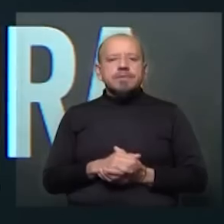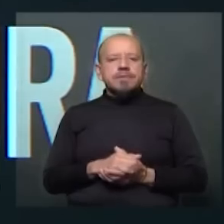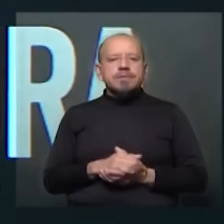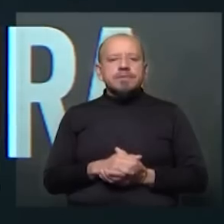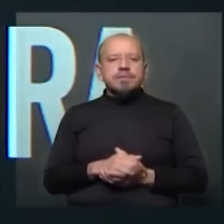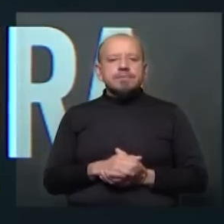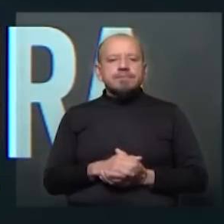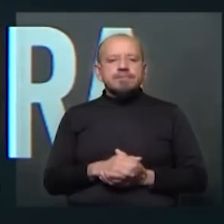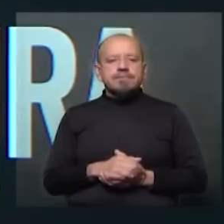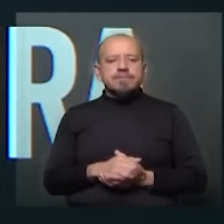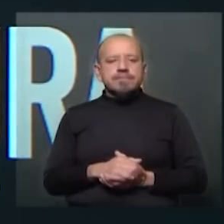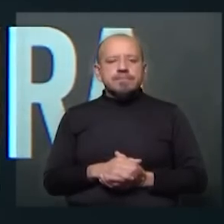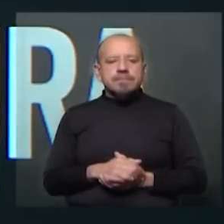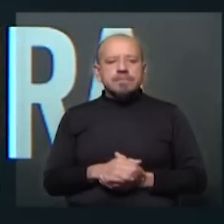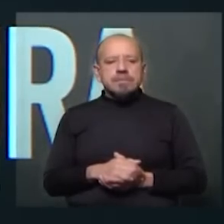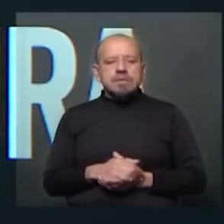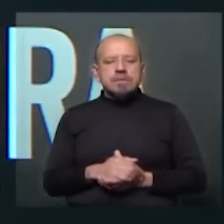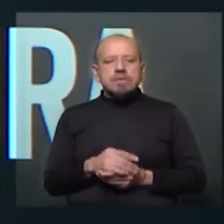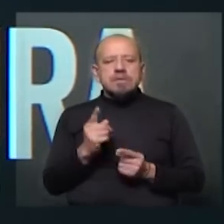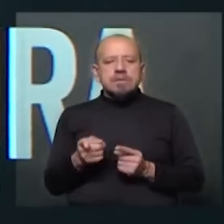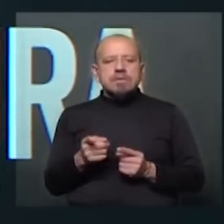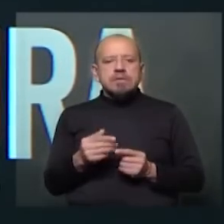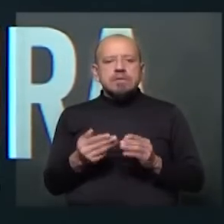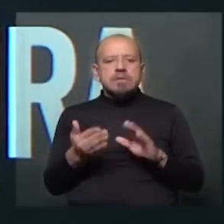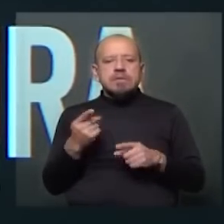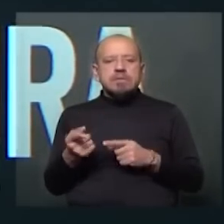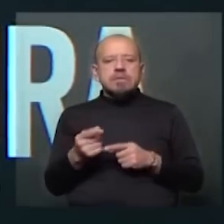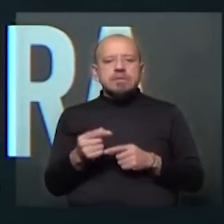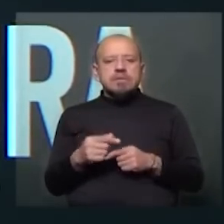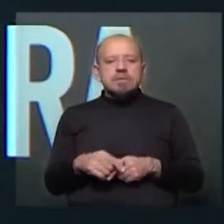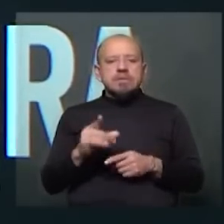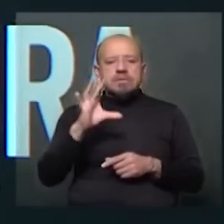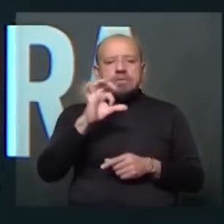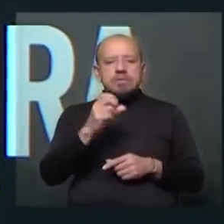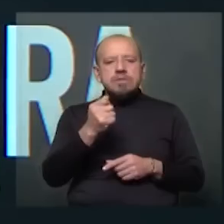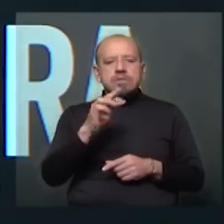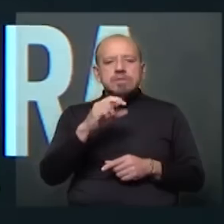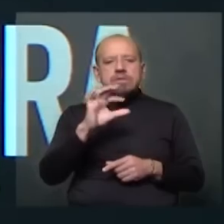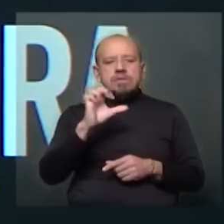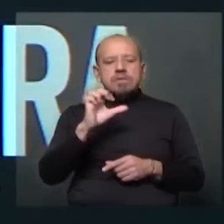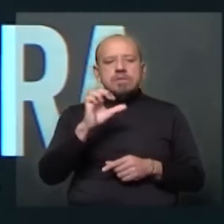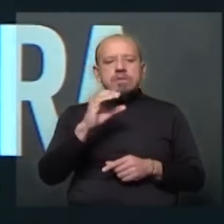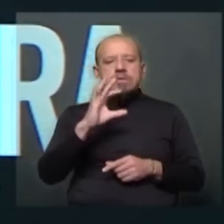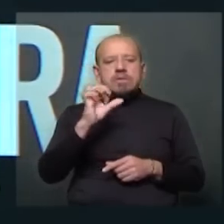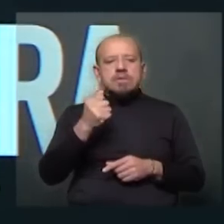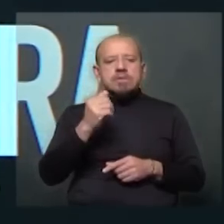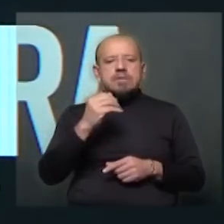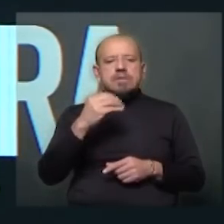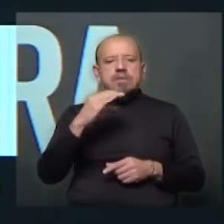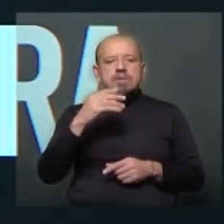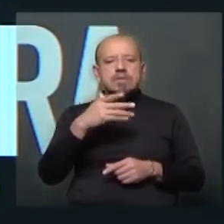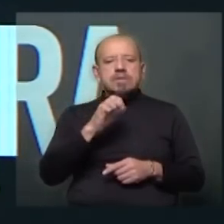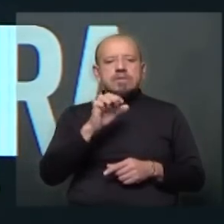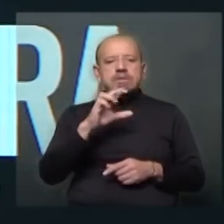eh vamos a hablar un poquito de esta que es la más reciente novela de Eduardo sacheri nosotros dos en la tormenta sacheri siempre tiene una relación con la